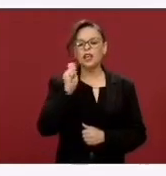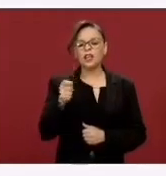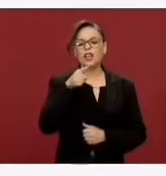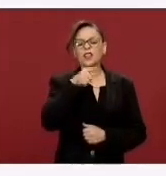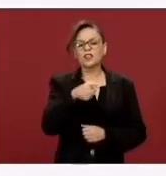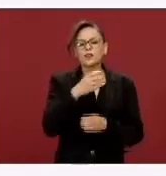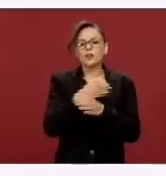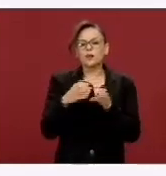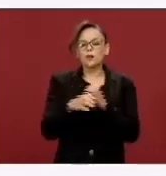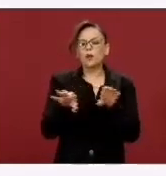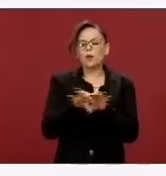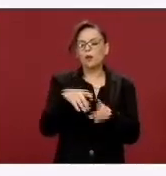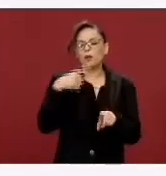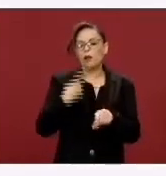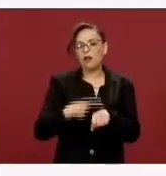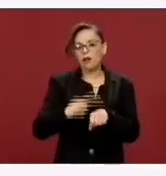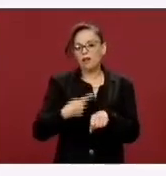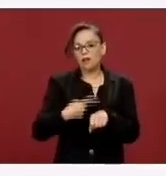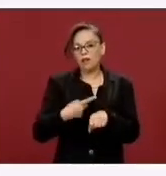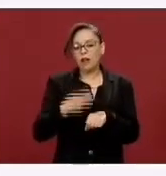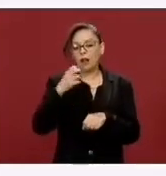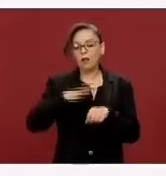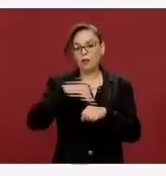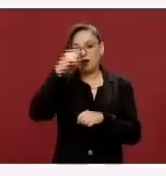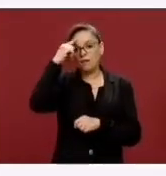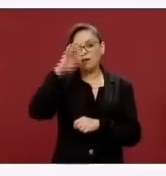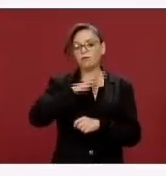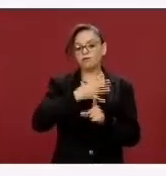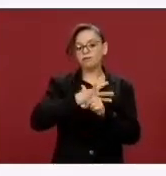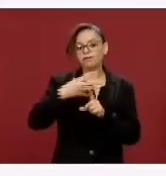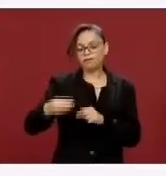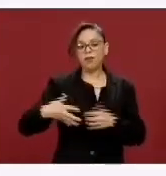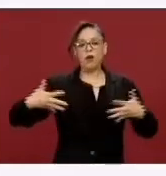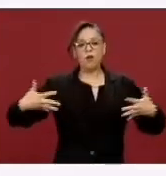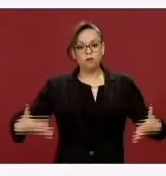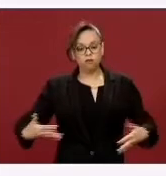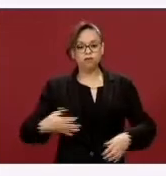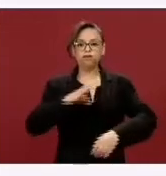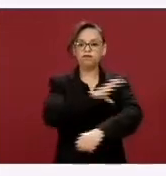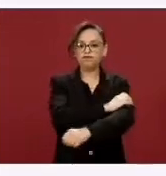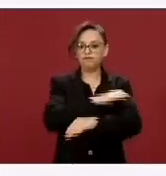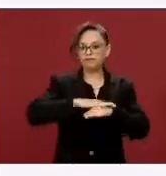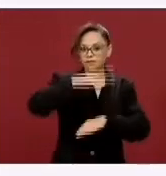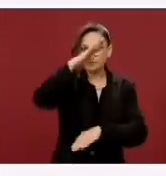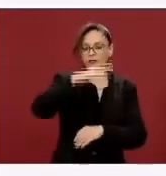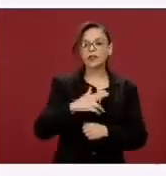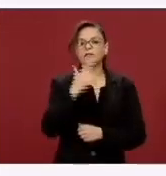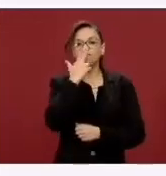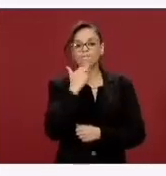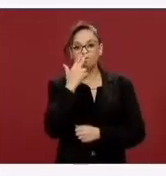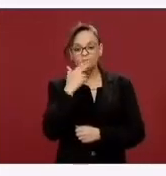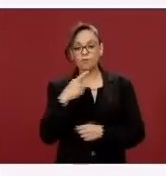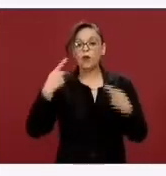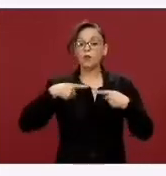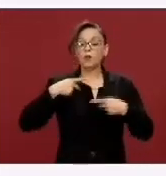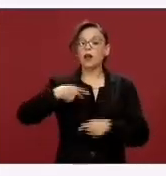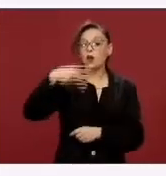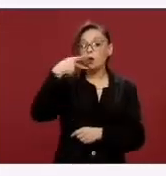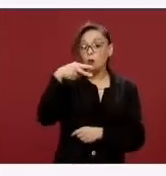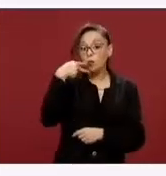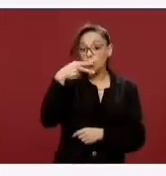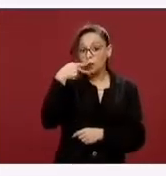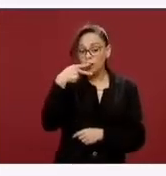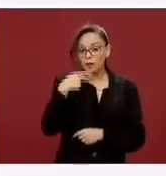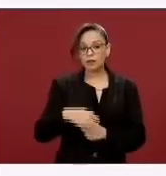crónicas. Tenemos la obesidad como la más frecuente, la hipertensión, la diabetes, el tabaquismo, que en sí mismo es